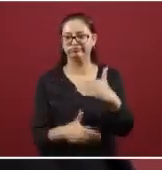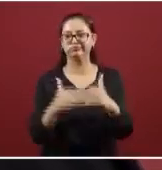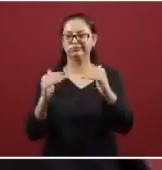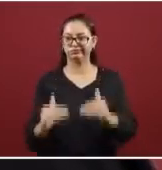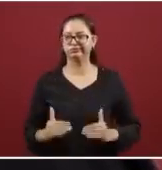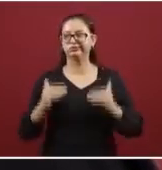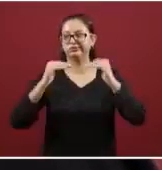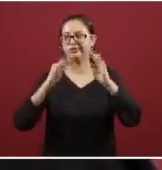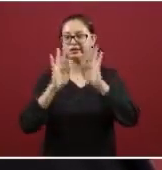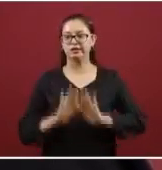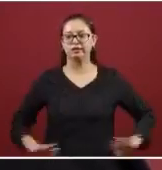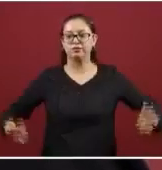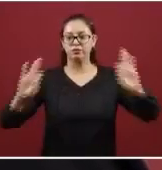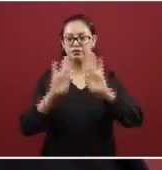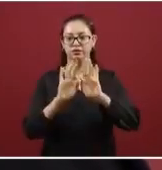importante